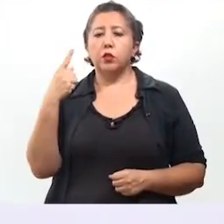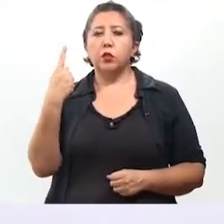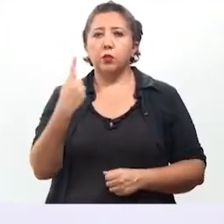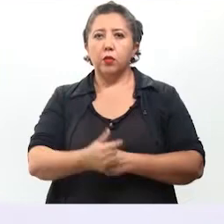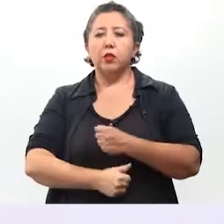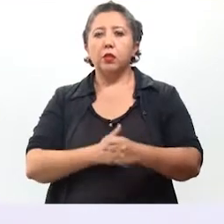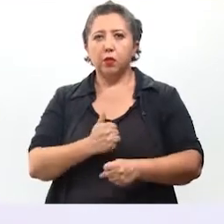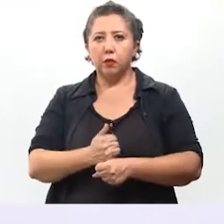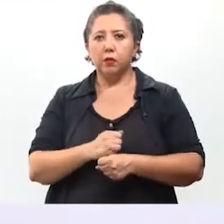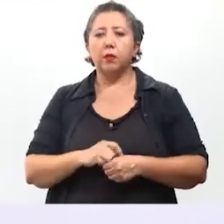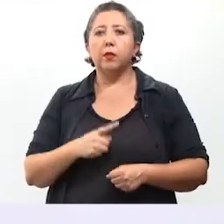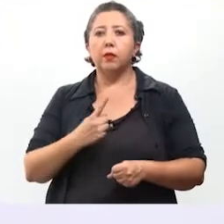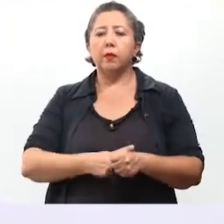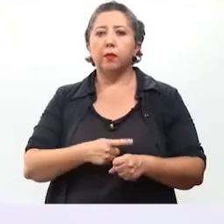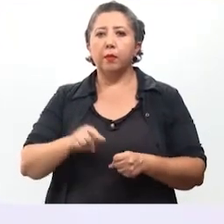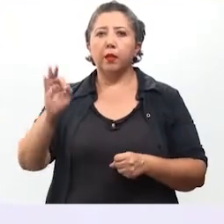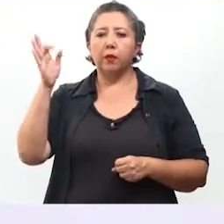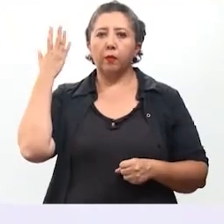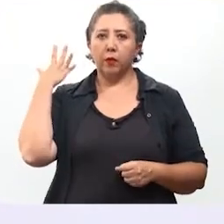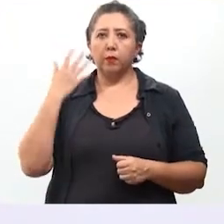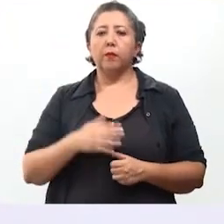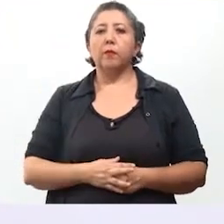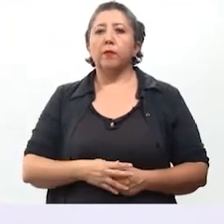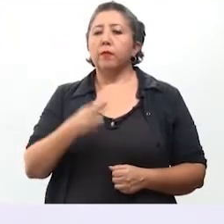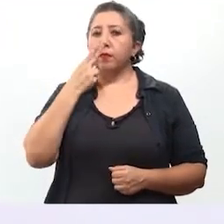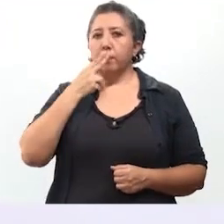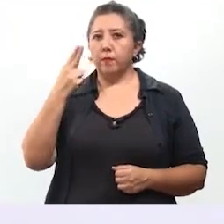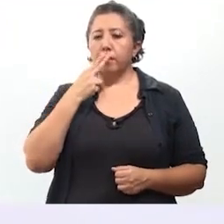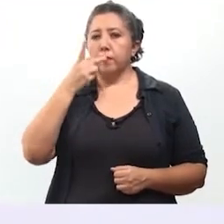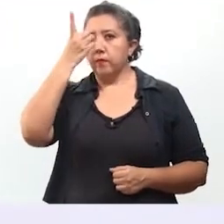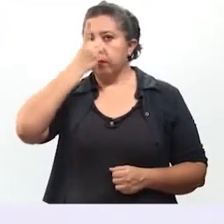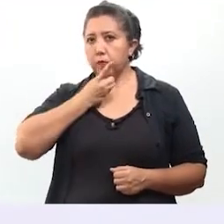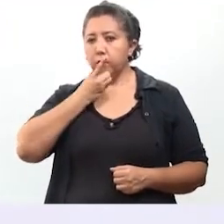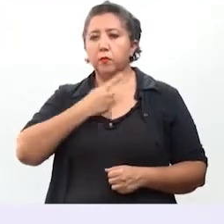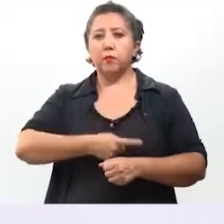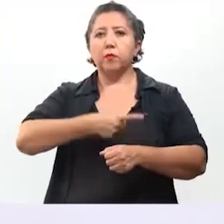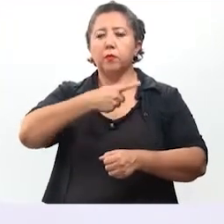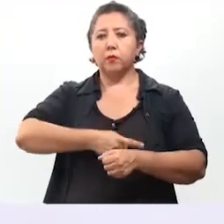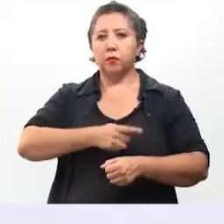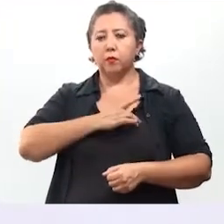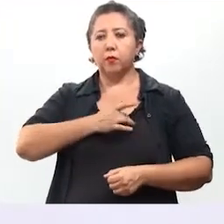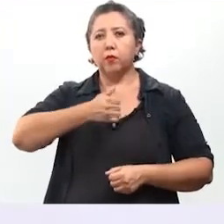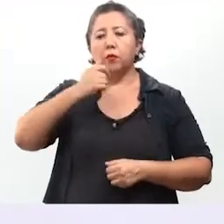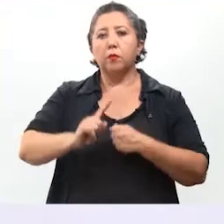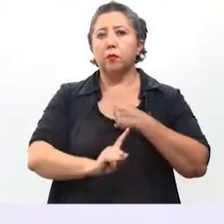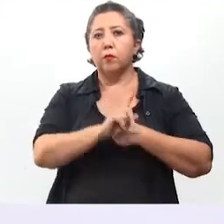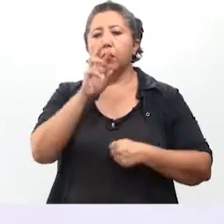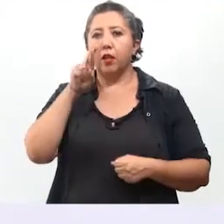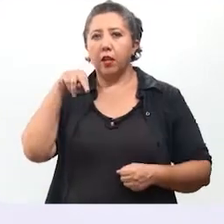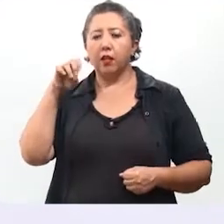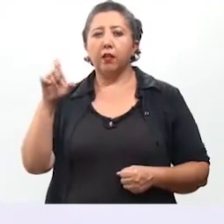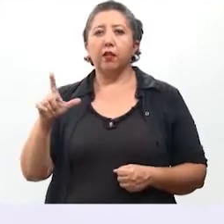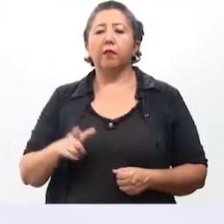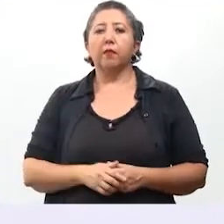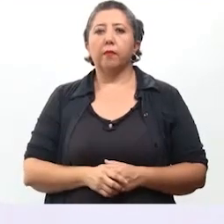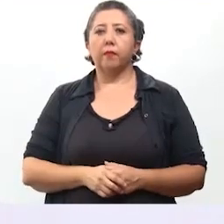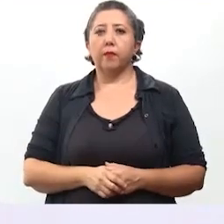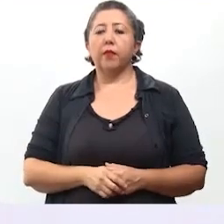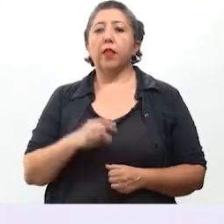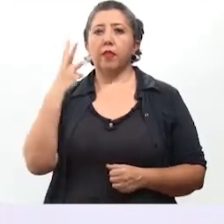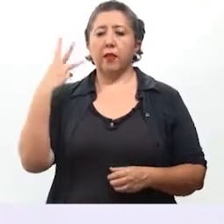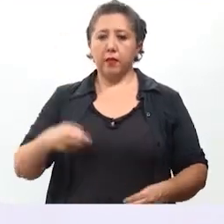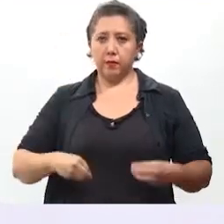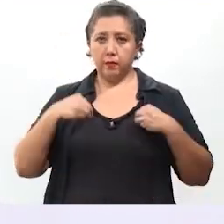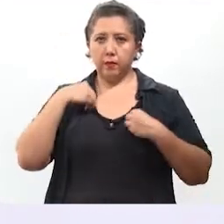81 años. Sus principales enfermedades fueron tabaquismo, diabetes, hipertensión arterial e insuficiencia renal crónica.